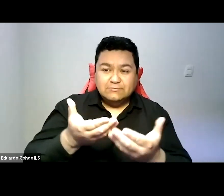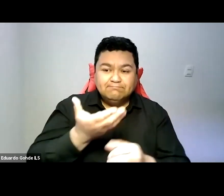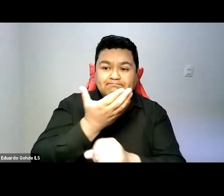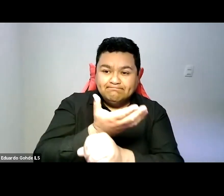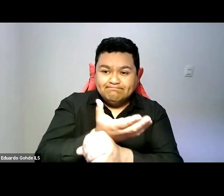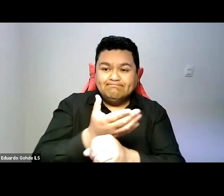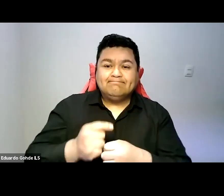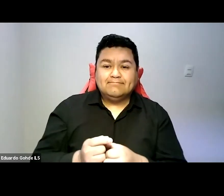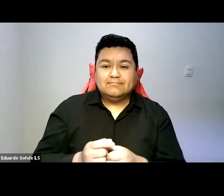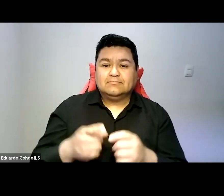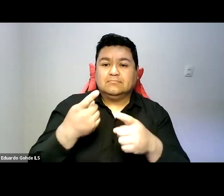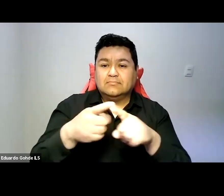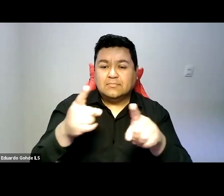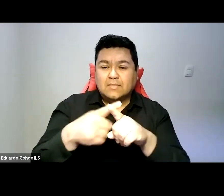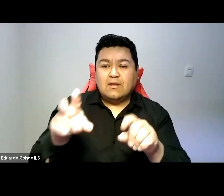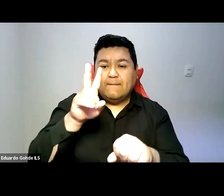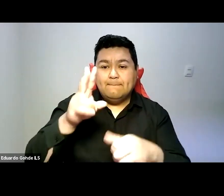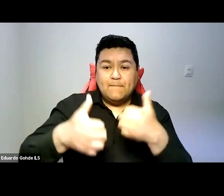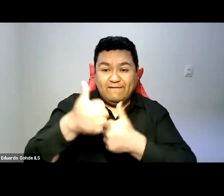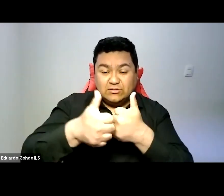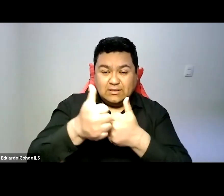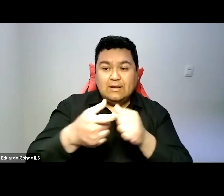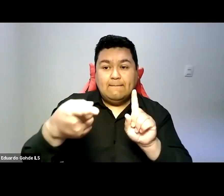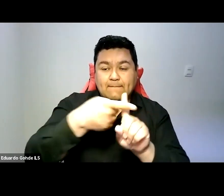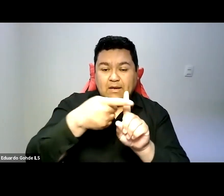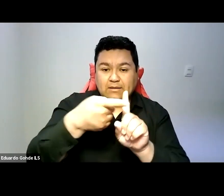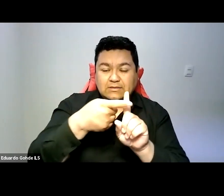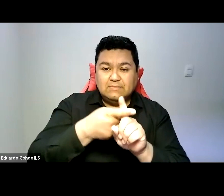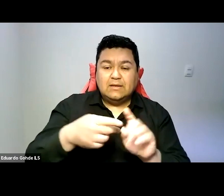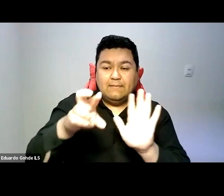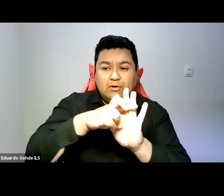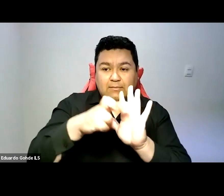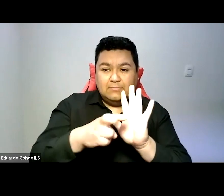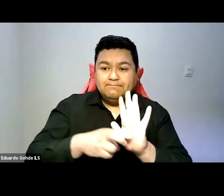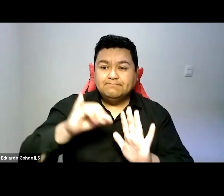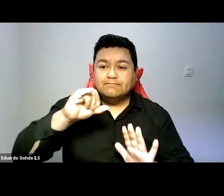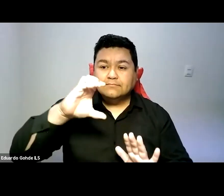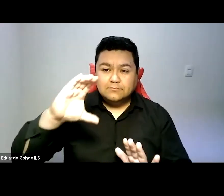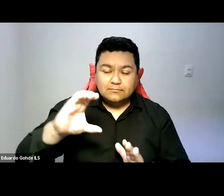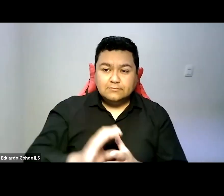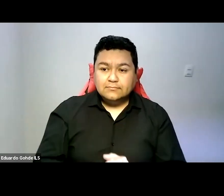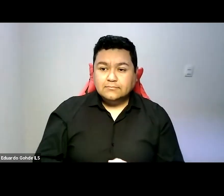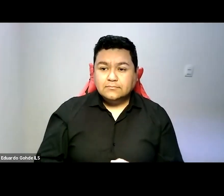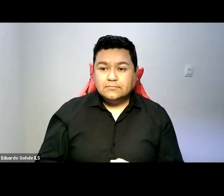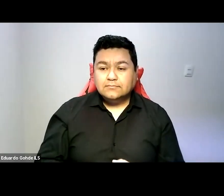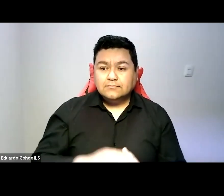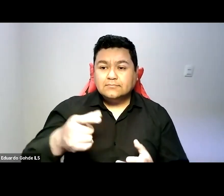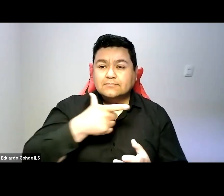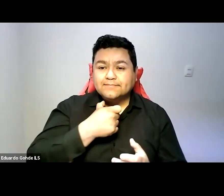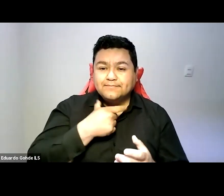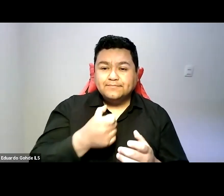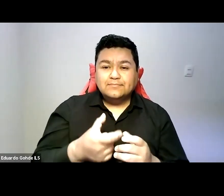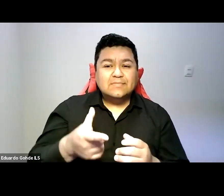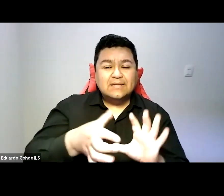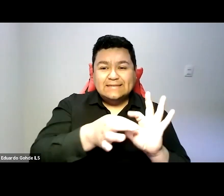los distintos profesionales que participan del programa. En este sentido, seguir valorando ya